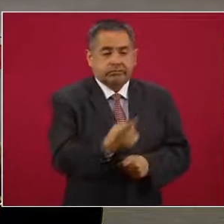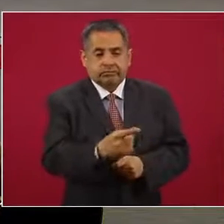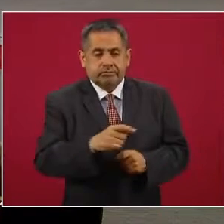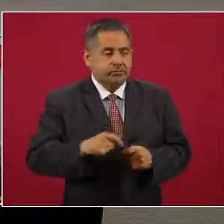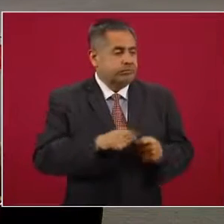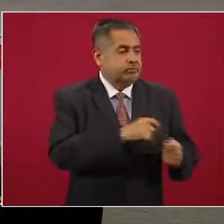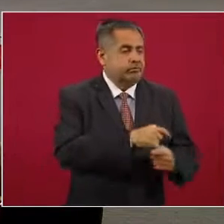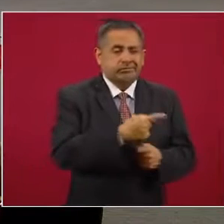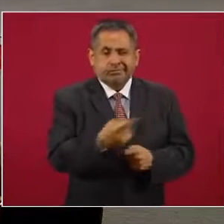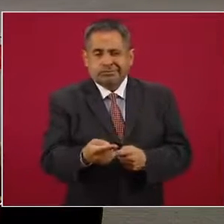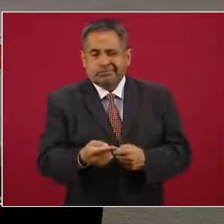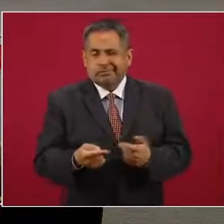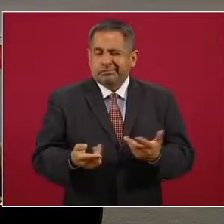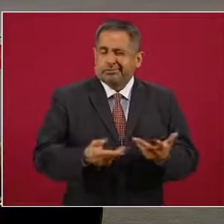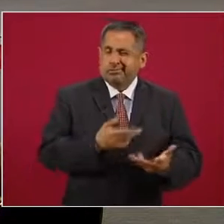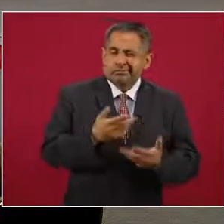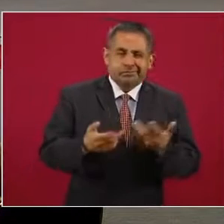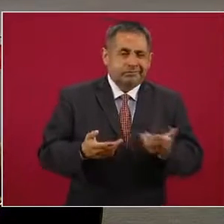de repente